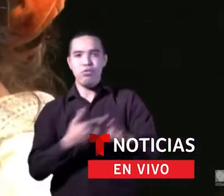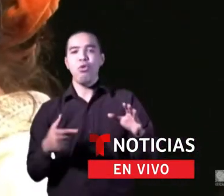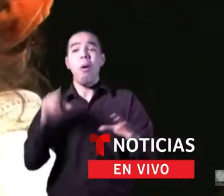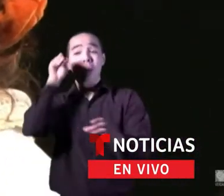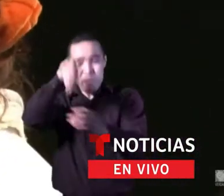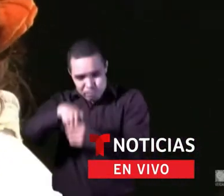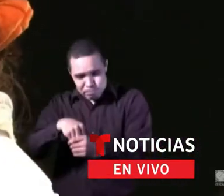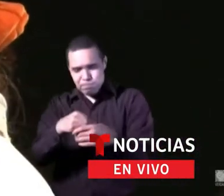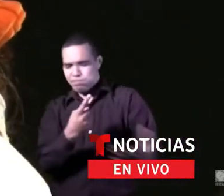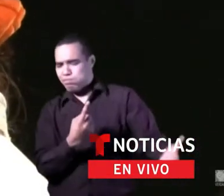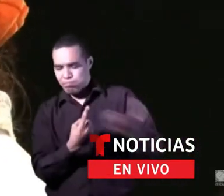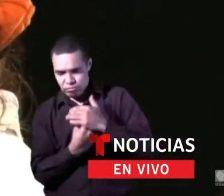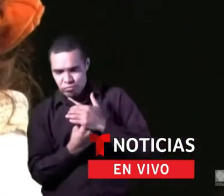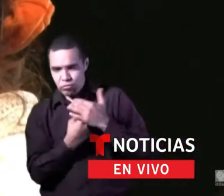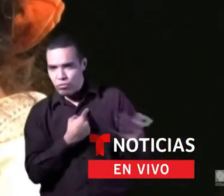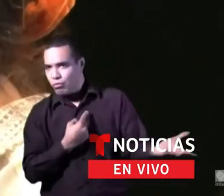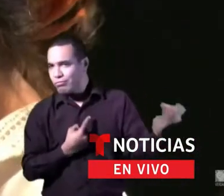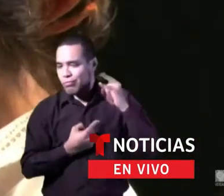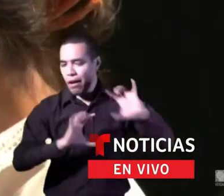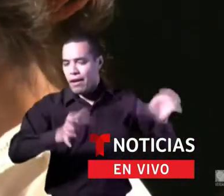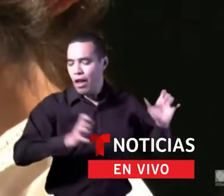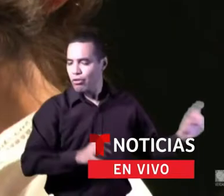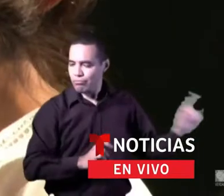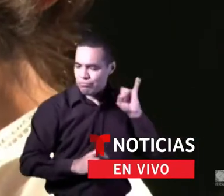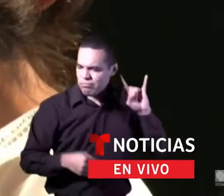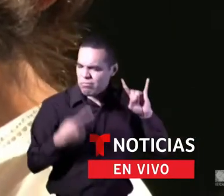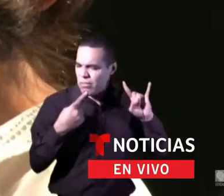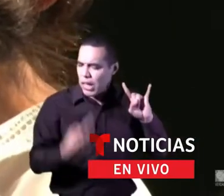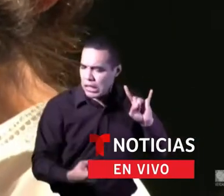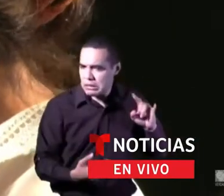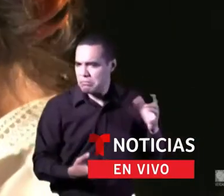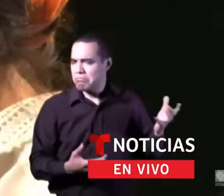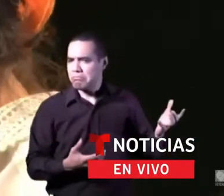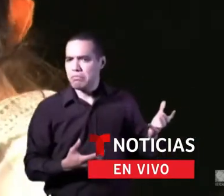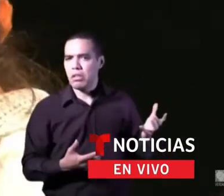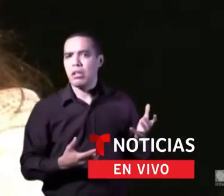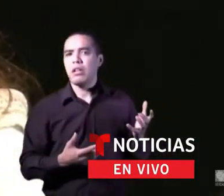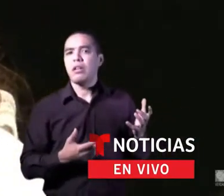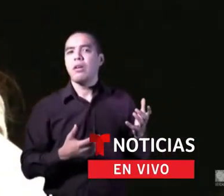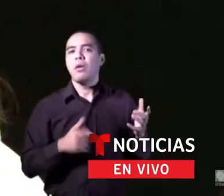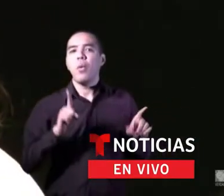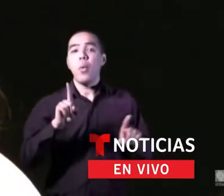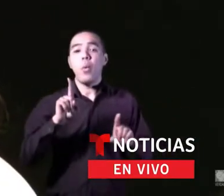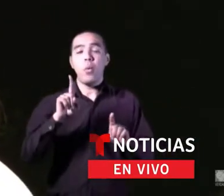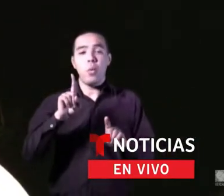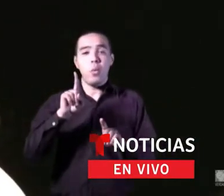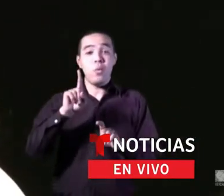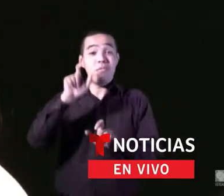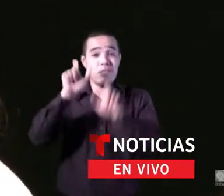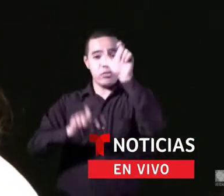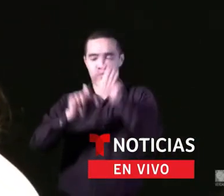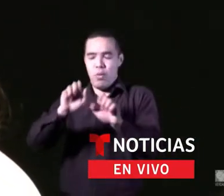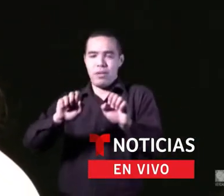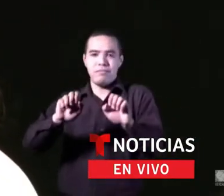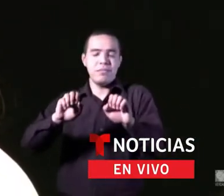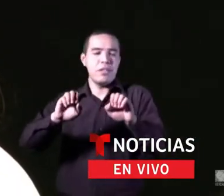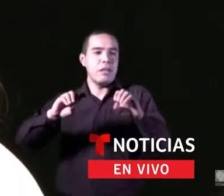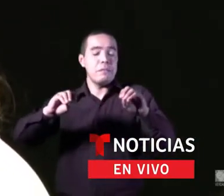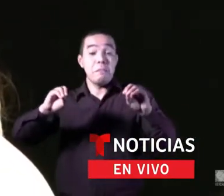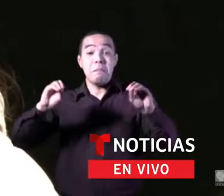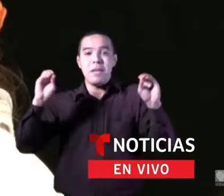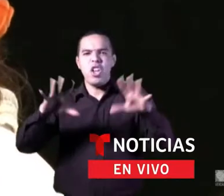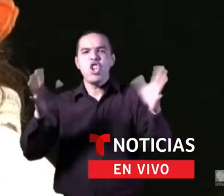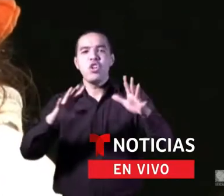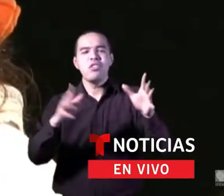y hoy por la radio que uno de los muchachos que habían sobrevivido de milagro a la matanza de